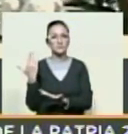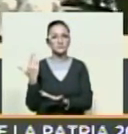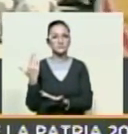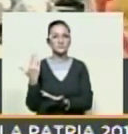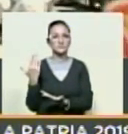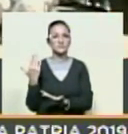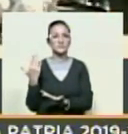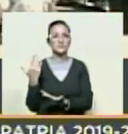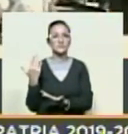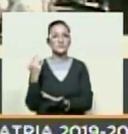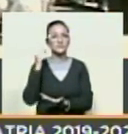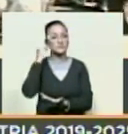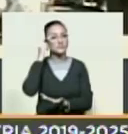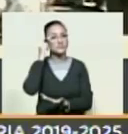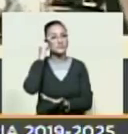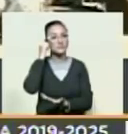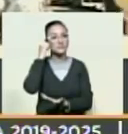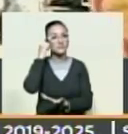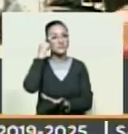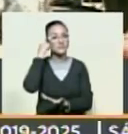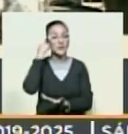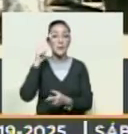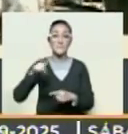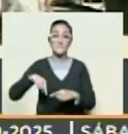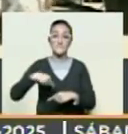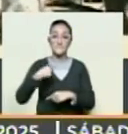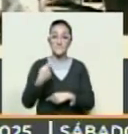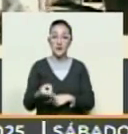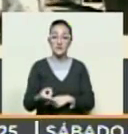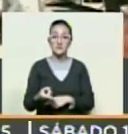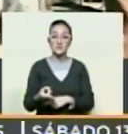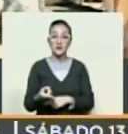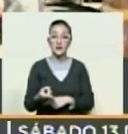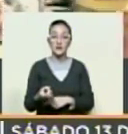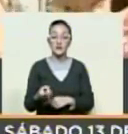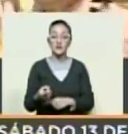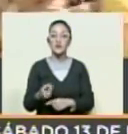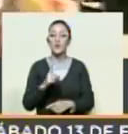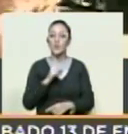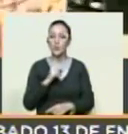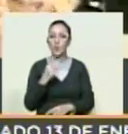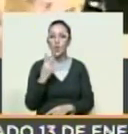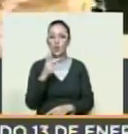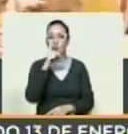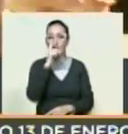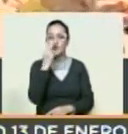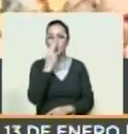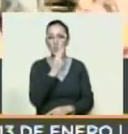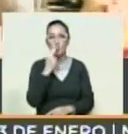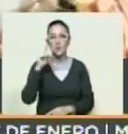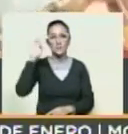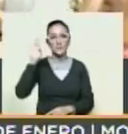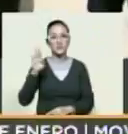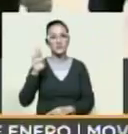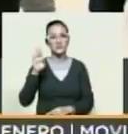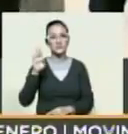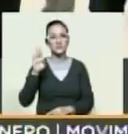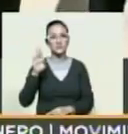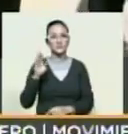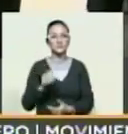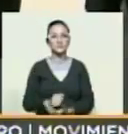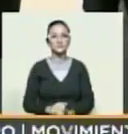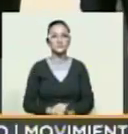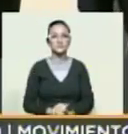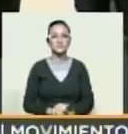el manto Mariana, de la cual el día de mañana cumple 2 años de su juramentación. Así que